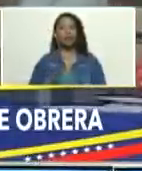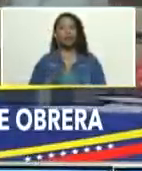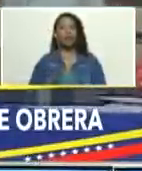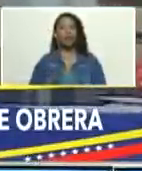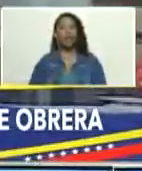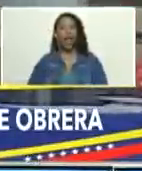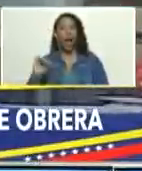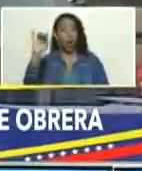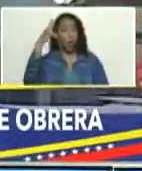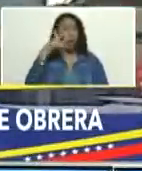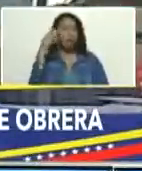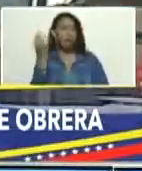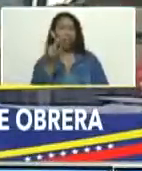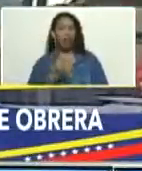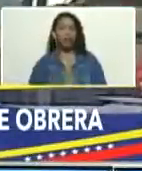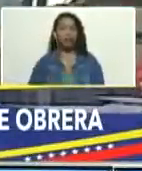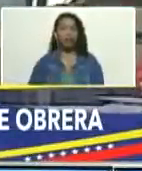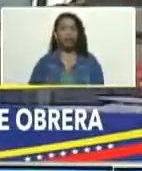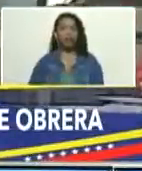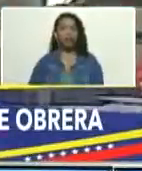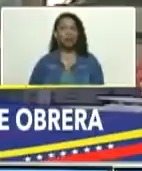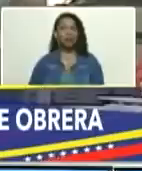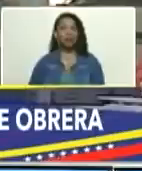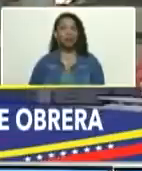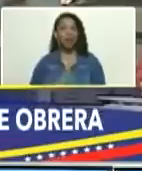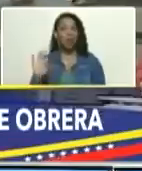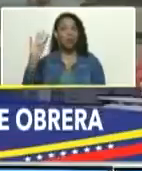el cuarto, ¿verdad? Cuarto.